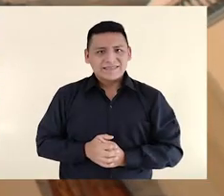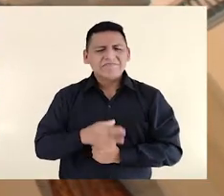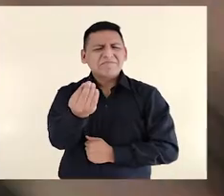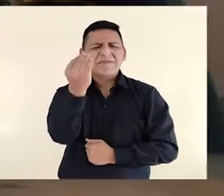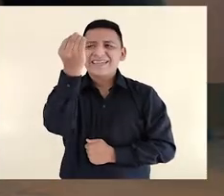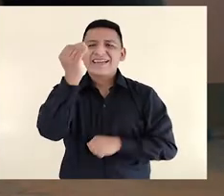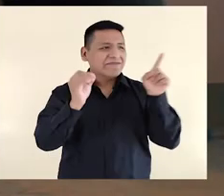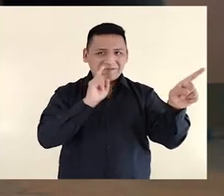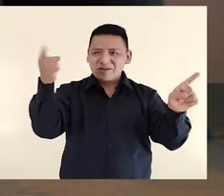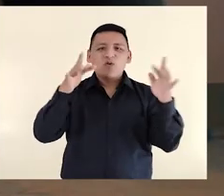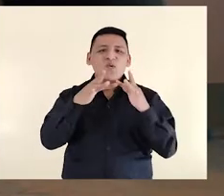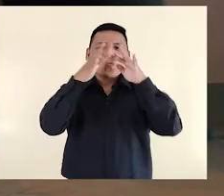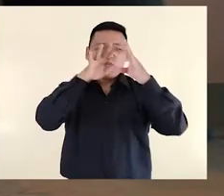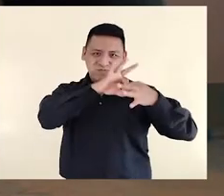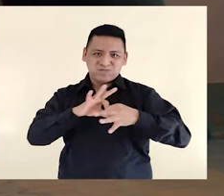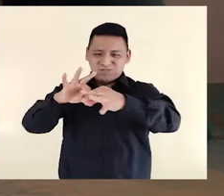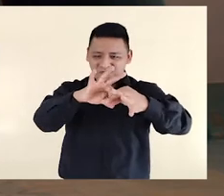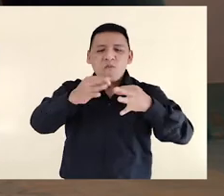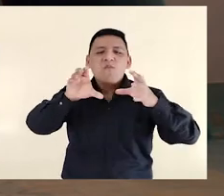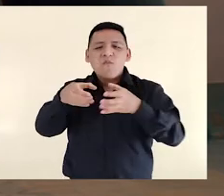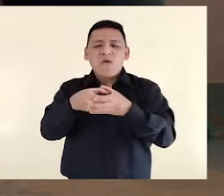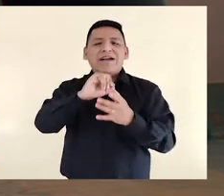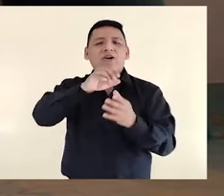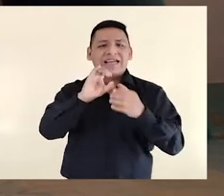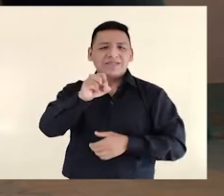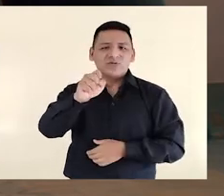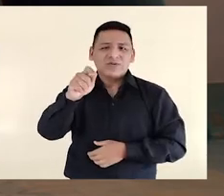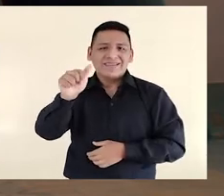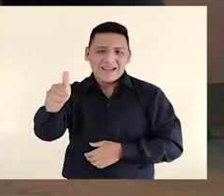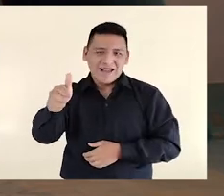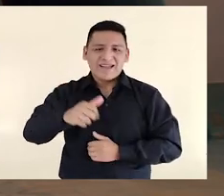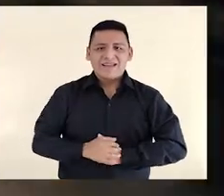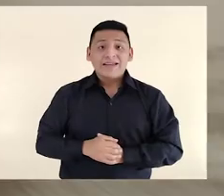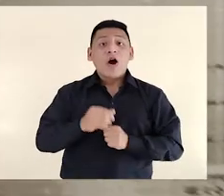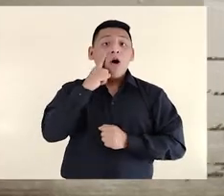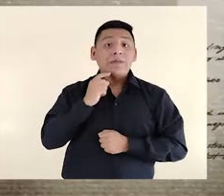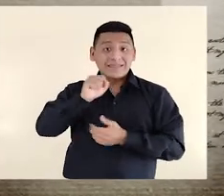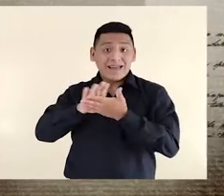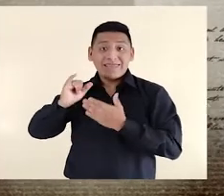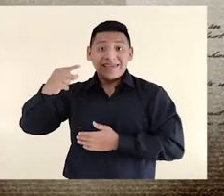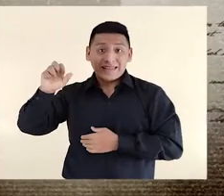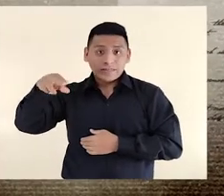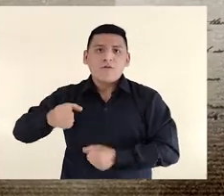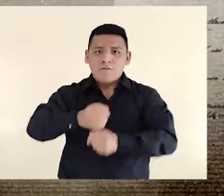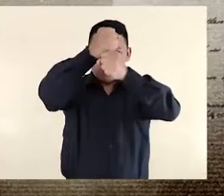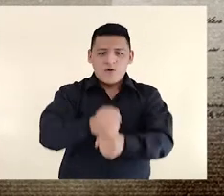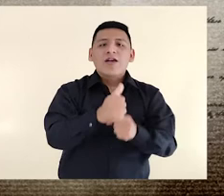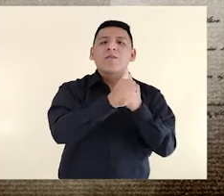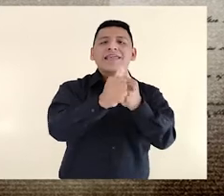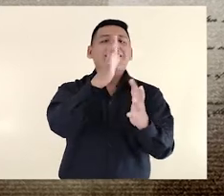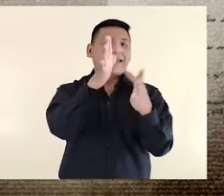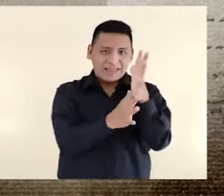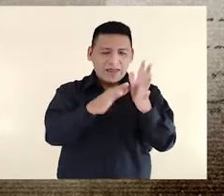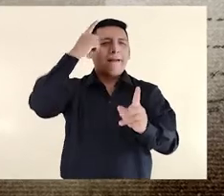metros de ella, y el motivo tiene que ver con la relación de ambos espacios con la orden jesuita. Cuando San Ignacio de Loyola fundó la Compañía